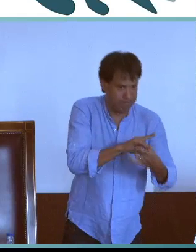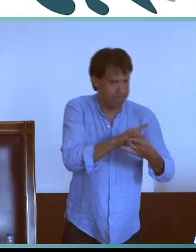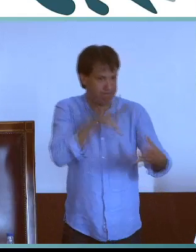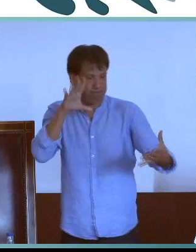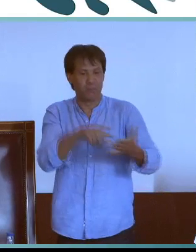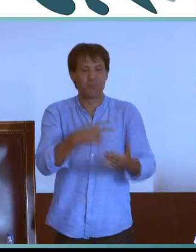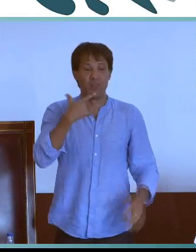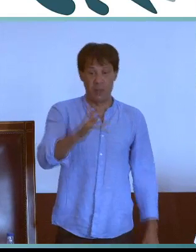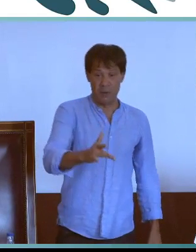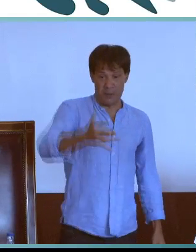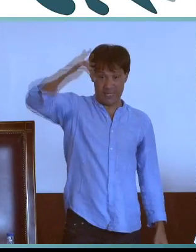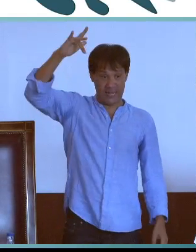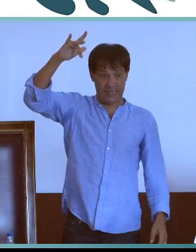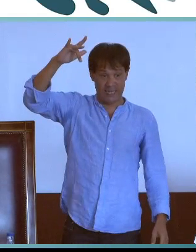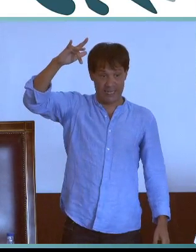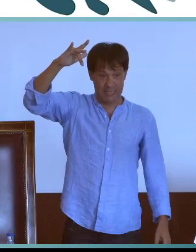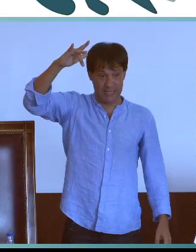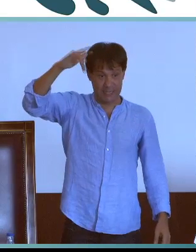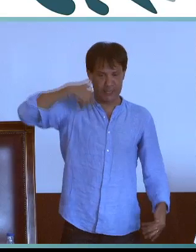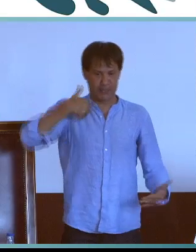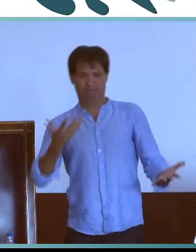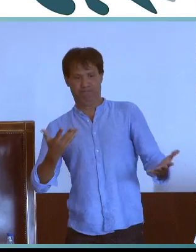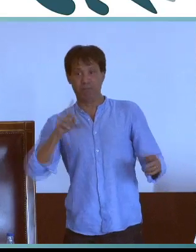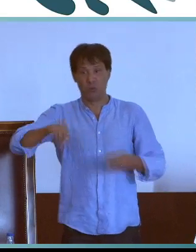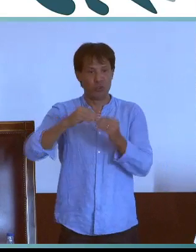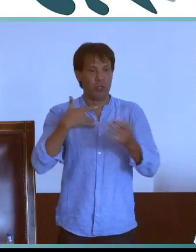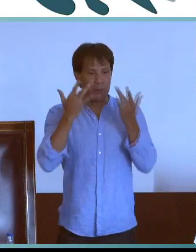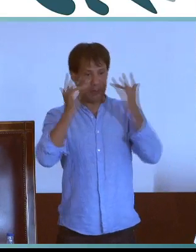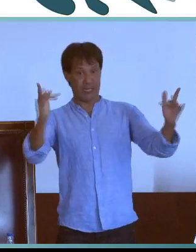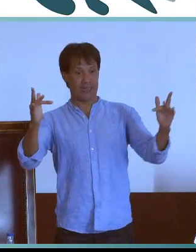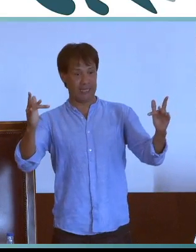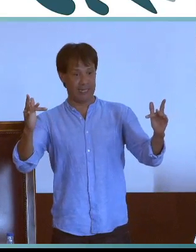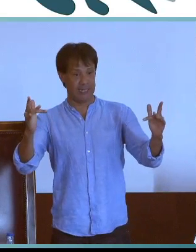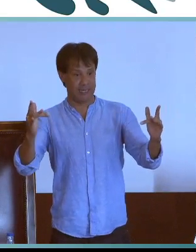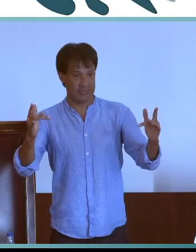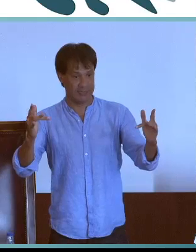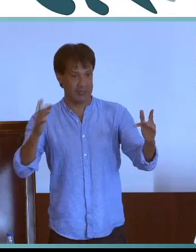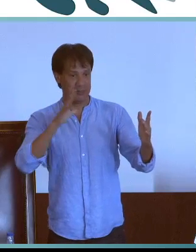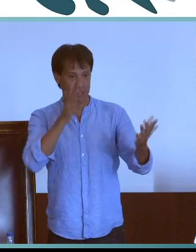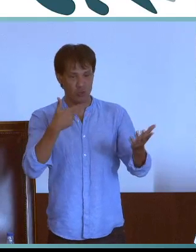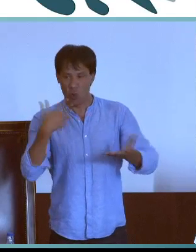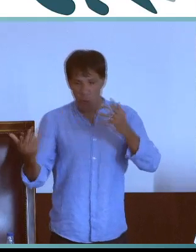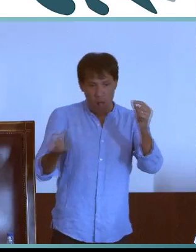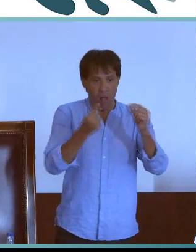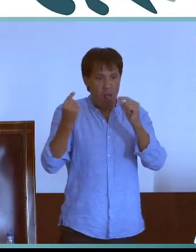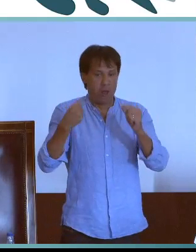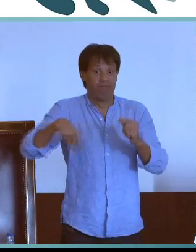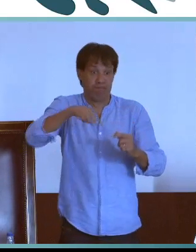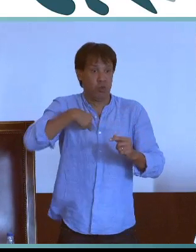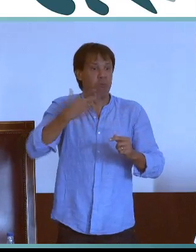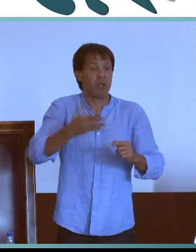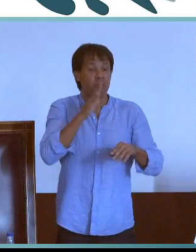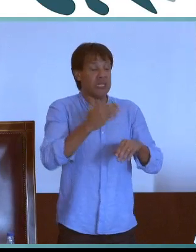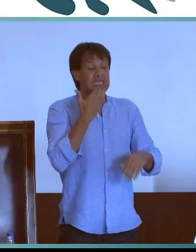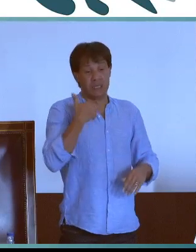lo buscamos y no nos sentíamos acorde con él. Entonces se utilizaba ese signo y nosotros utilizamos más este. Entonces